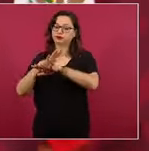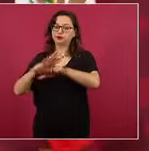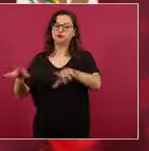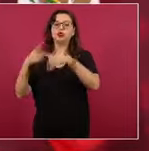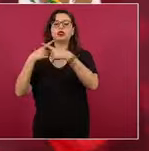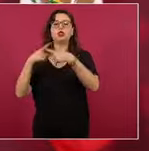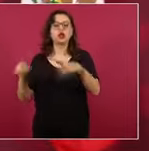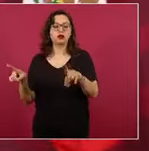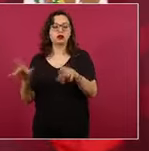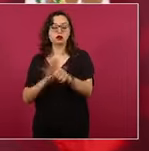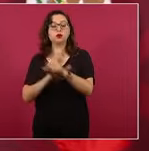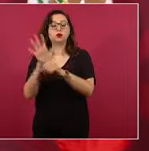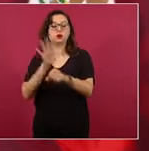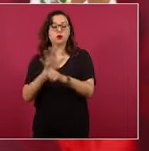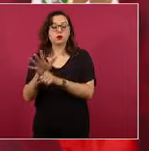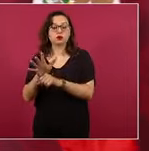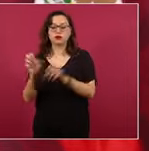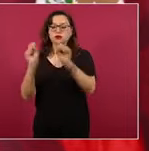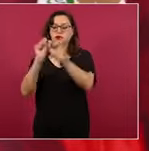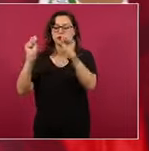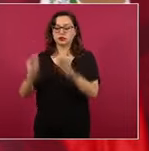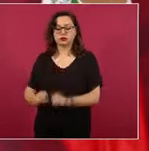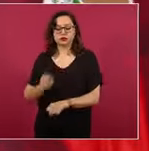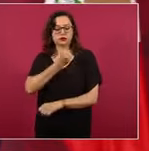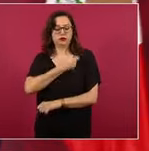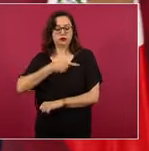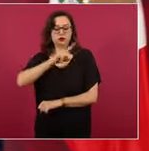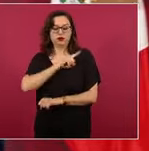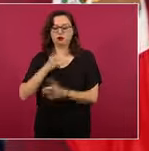consolidar los servicios de salud,